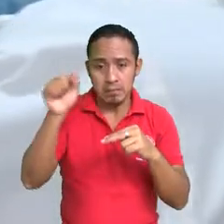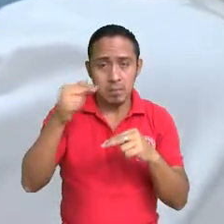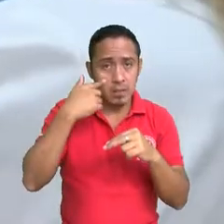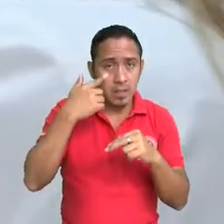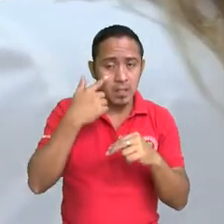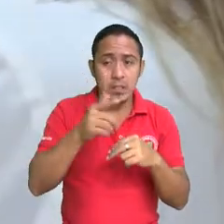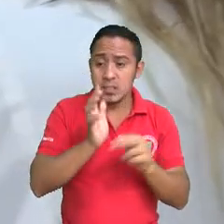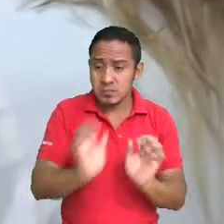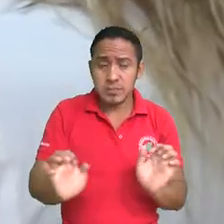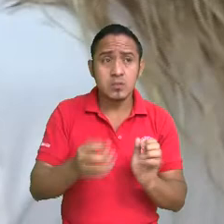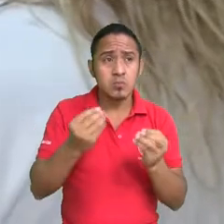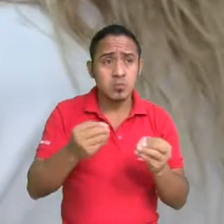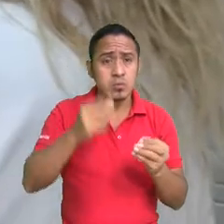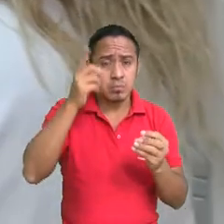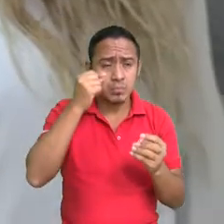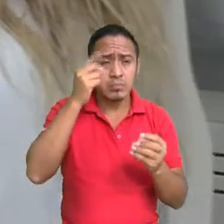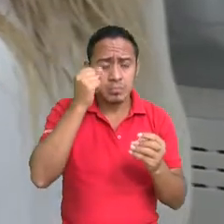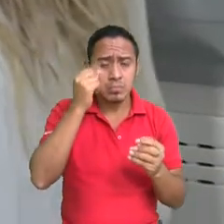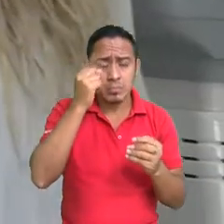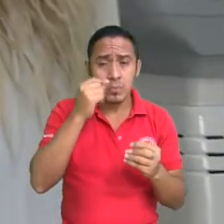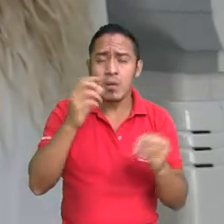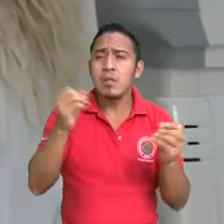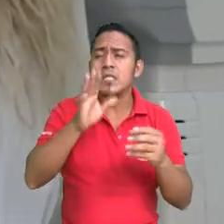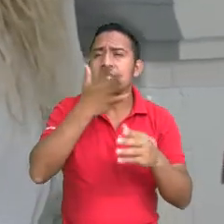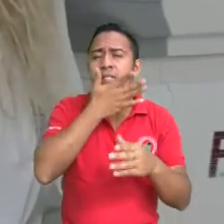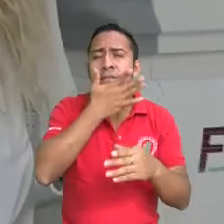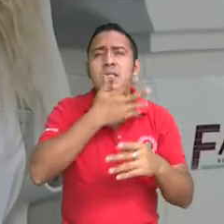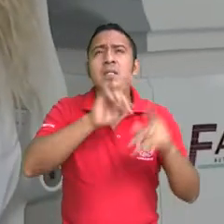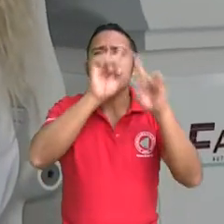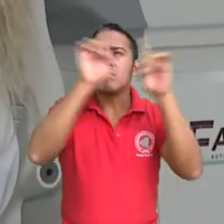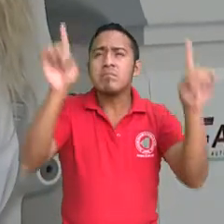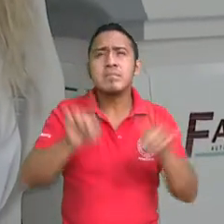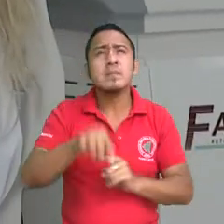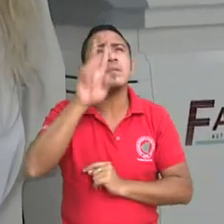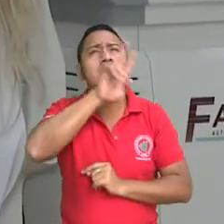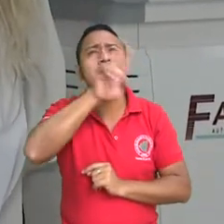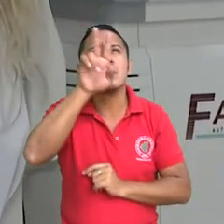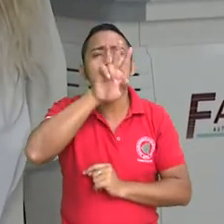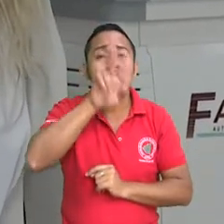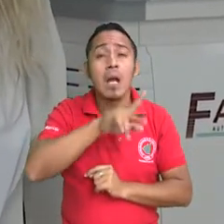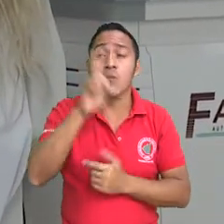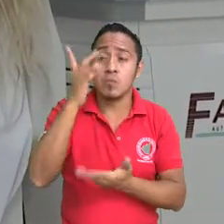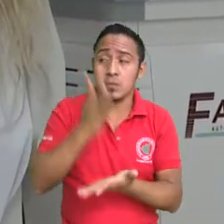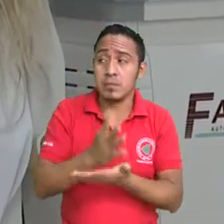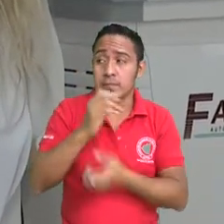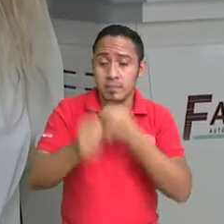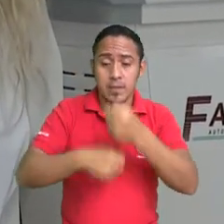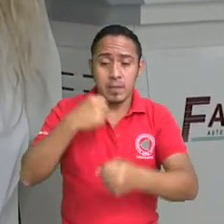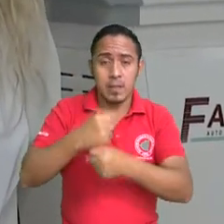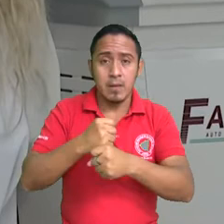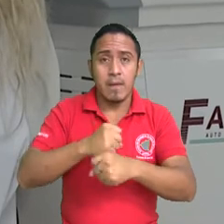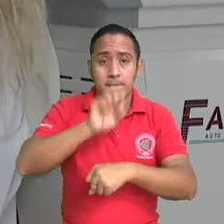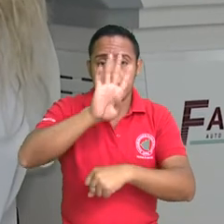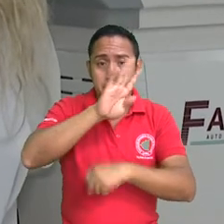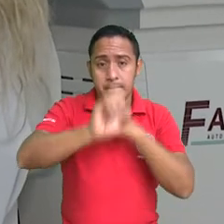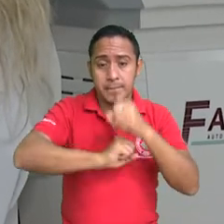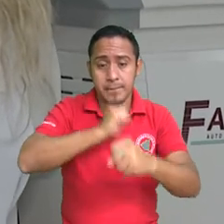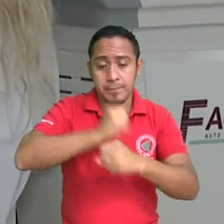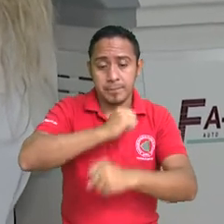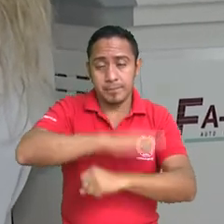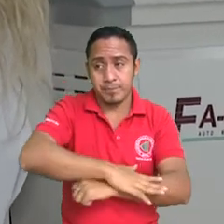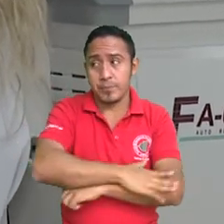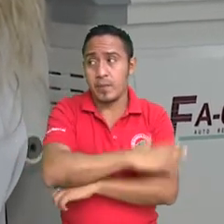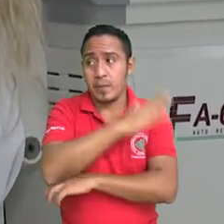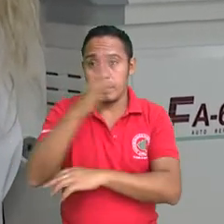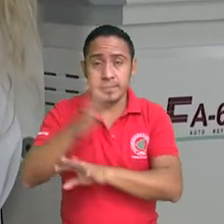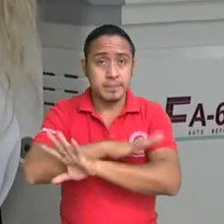estos parpadeos o le cuesta leer la pizarra, tiene que valorarse una vez al año a partir de los 4 años de edad. Uh-huh.